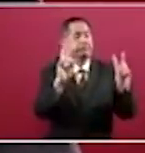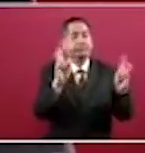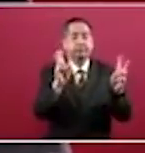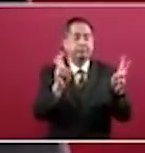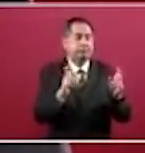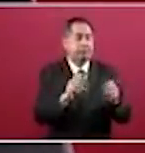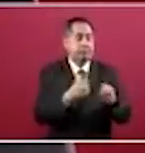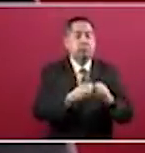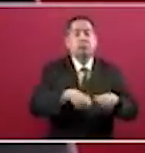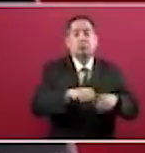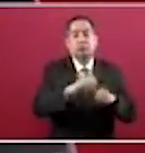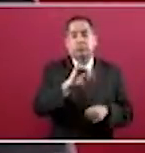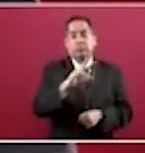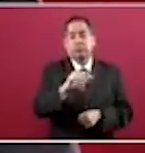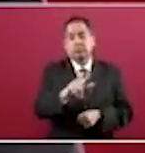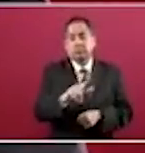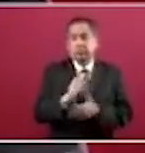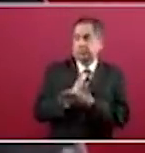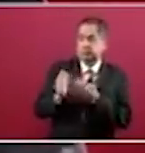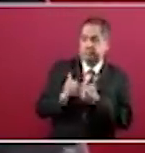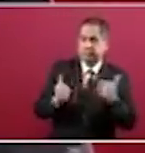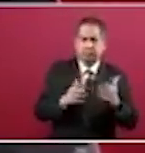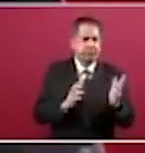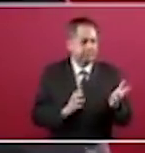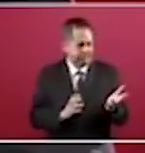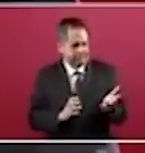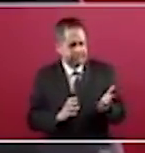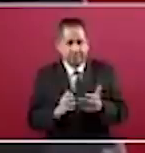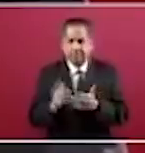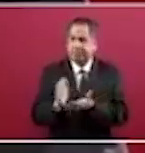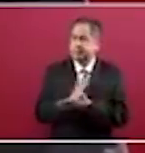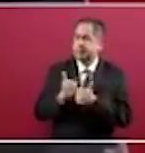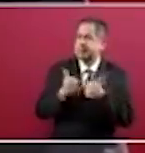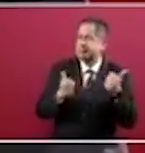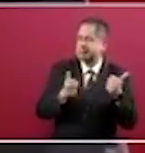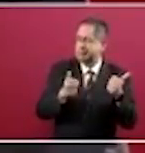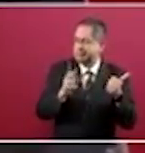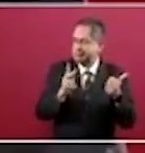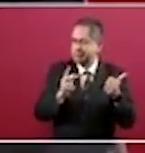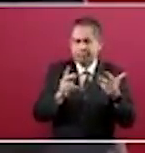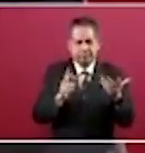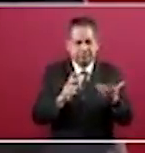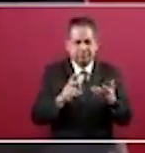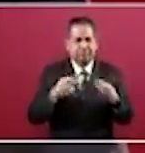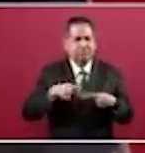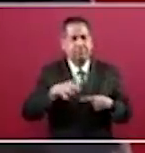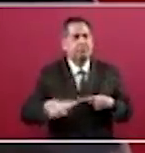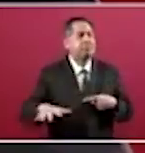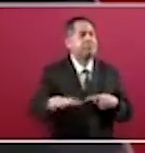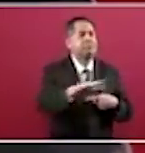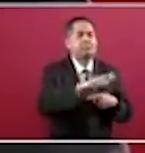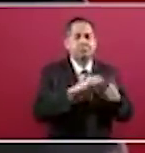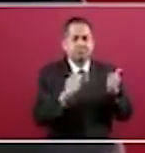llamada sociedad civil, independientes, que son independientes del pueblo,